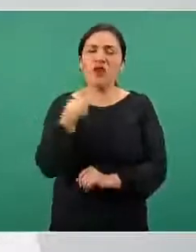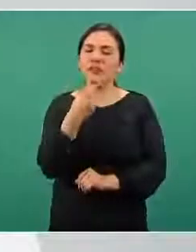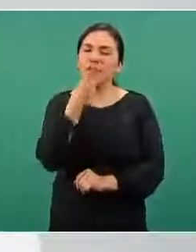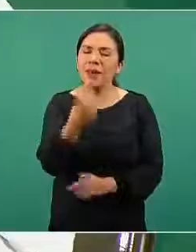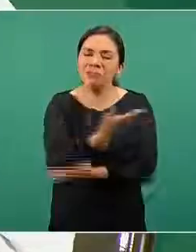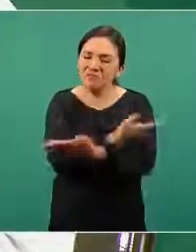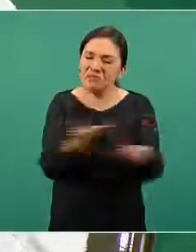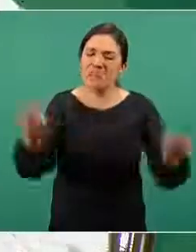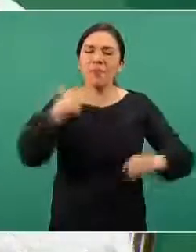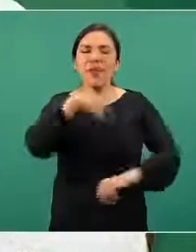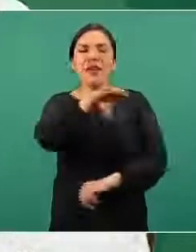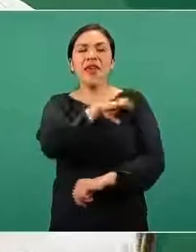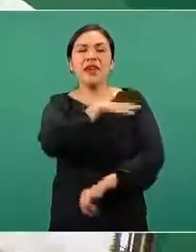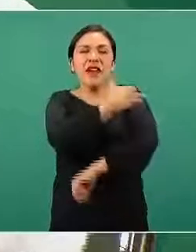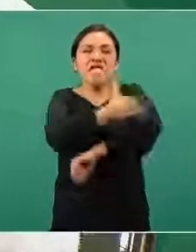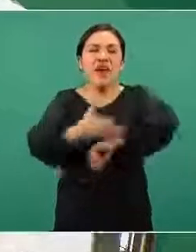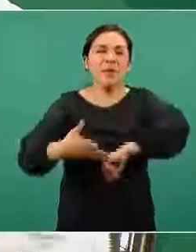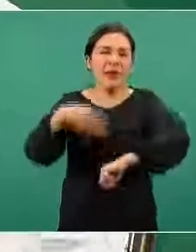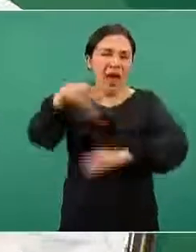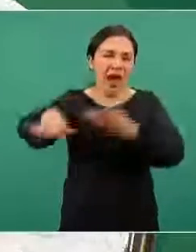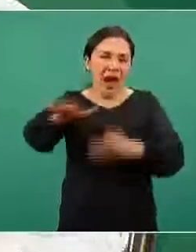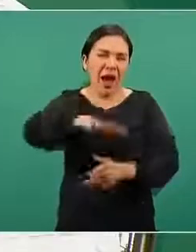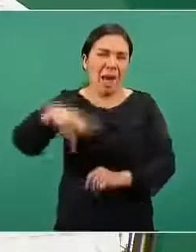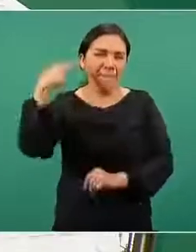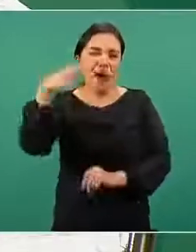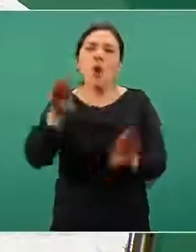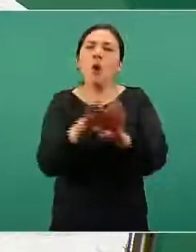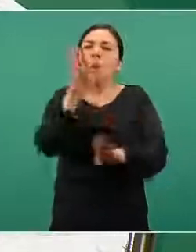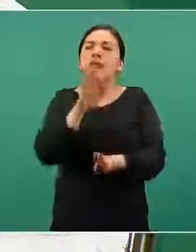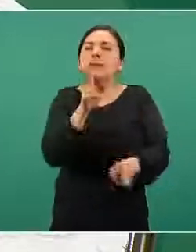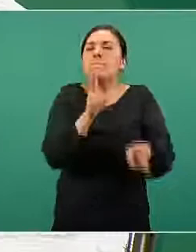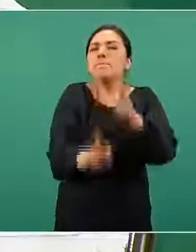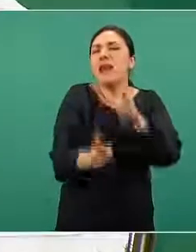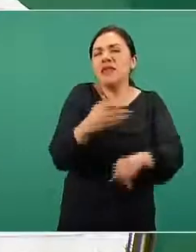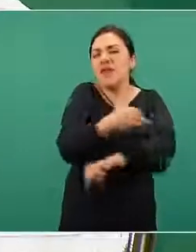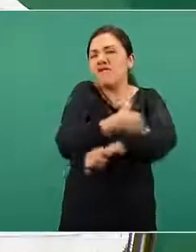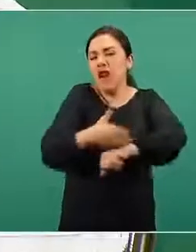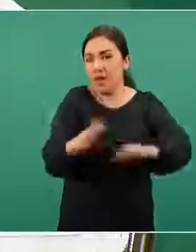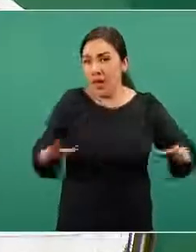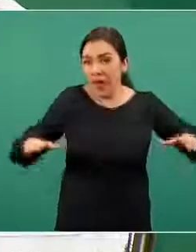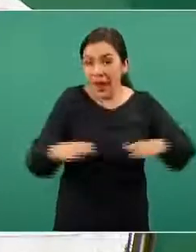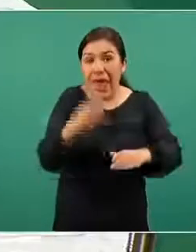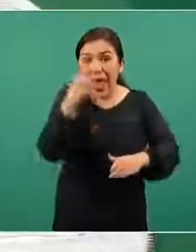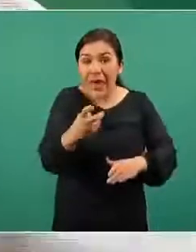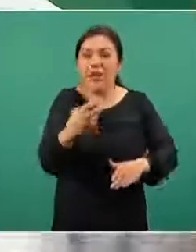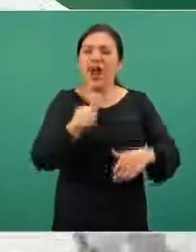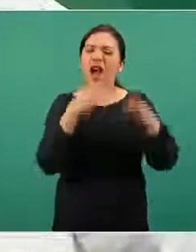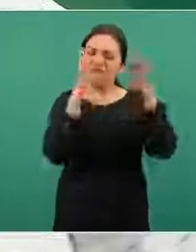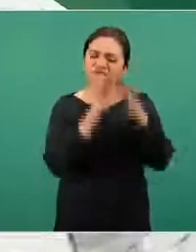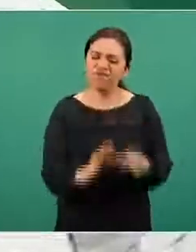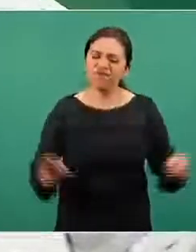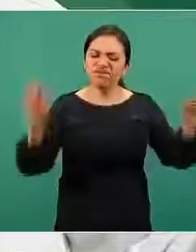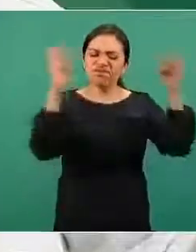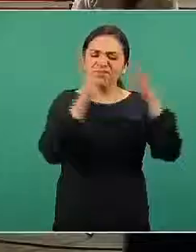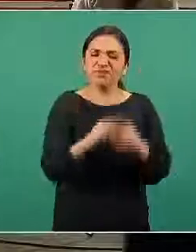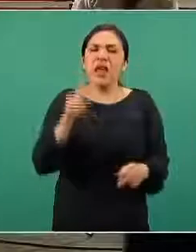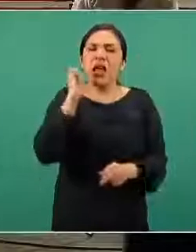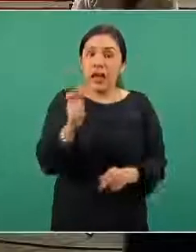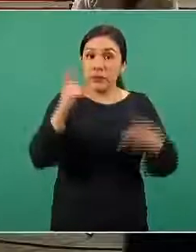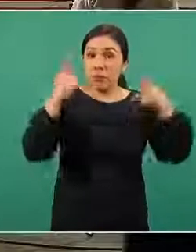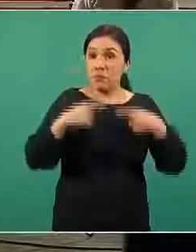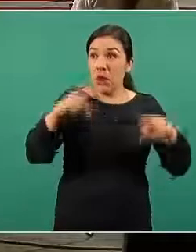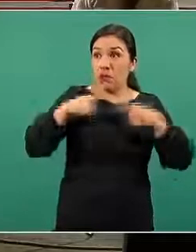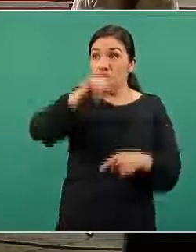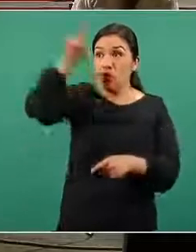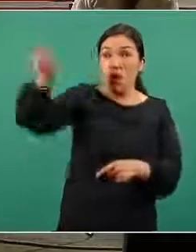familia veracruzana, como un diálogo familiar. Y desde ahí transmitíamos lo que los